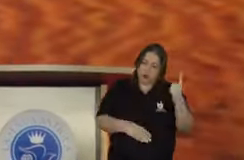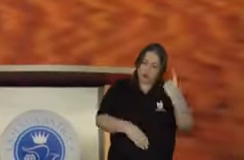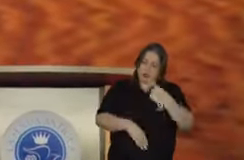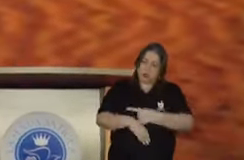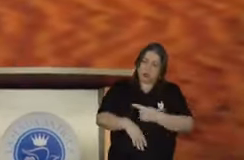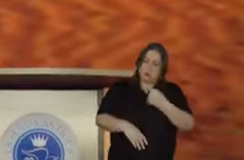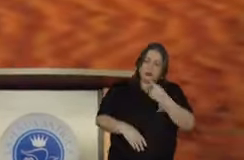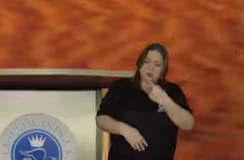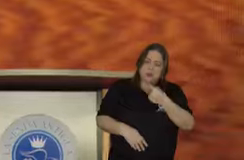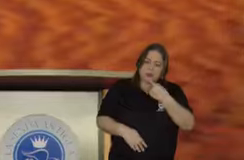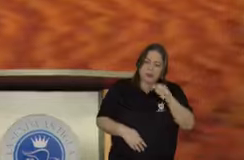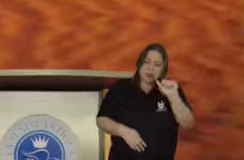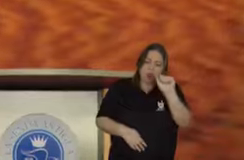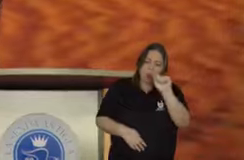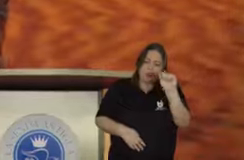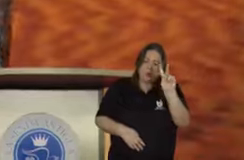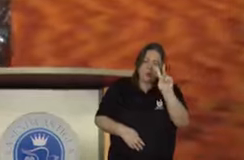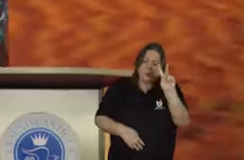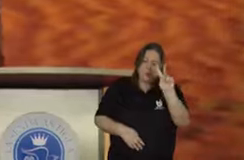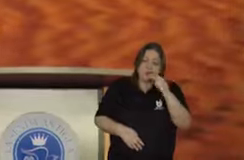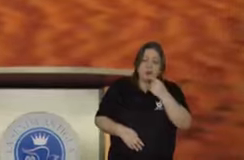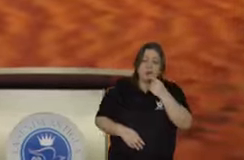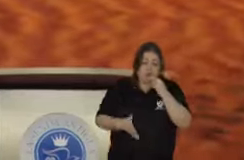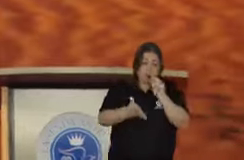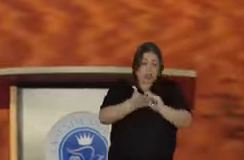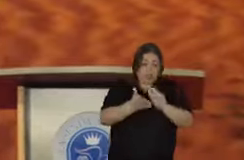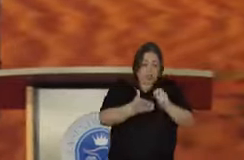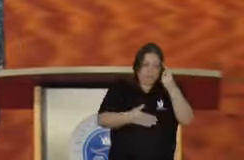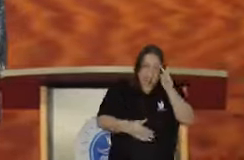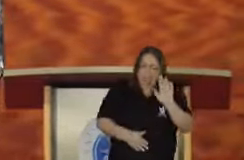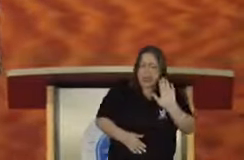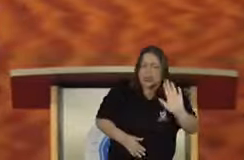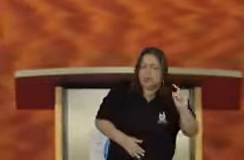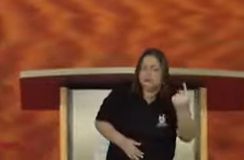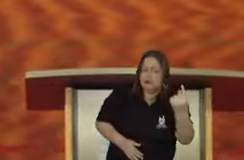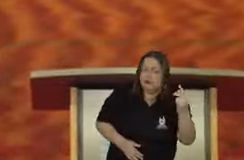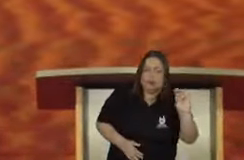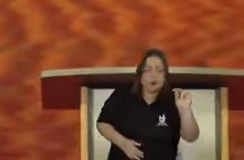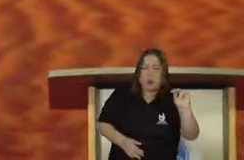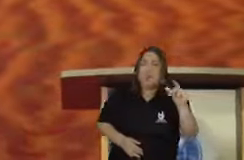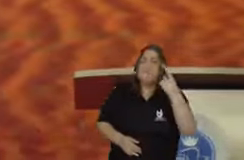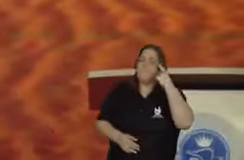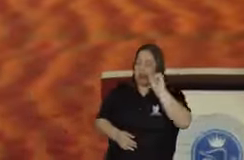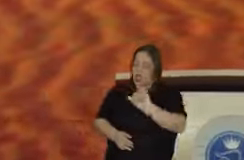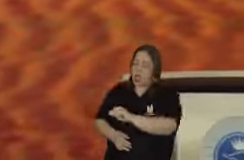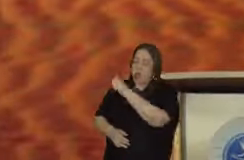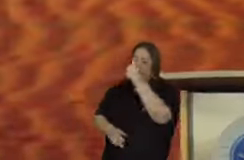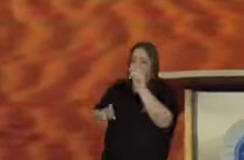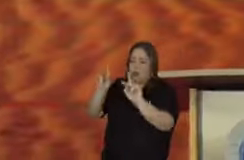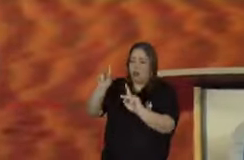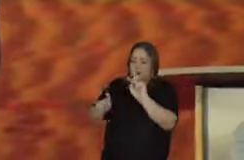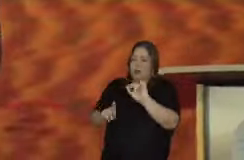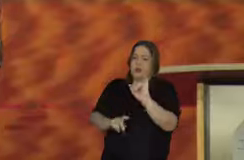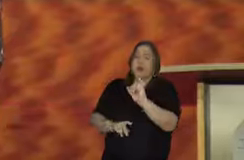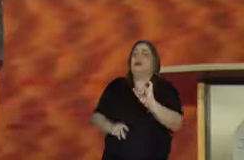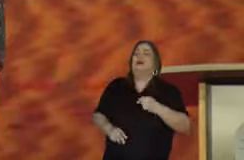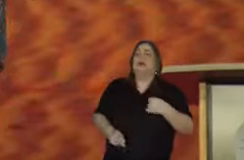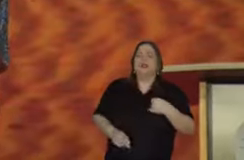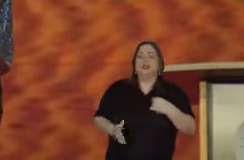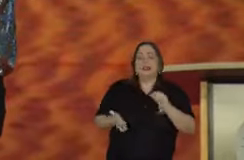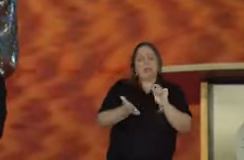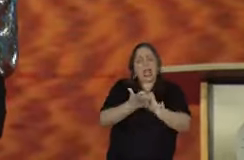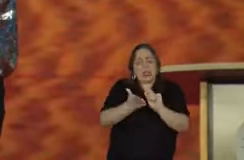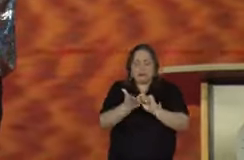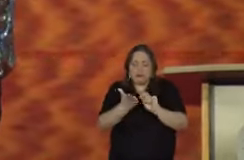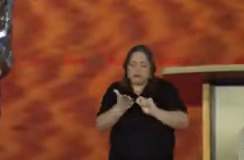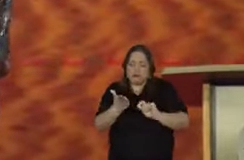Alwin, no solamente vas a producir para ti, también vas a producir para otros. Y yo empecé a componer una canción y yo dije: esta canción se parece a